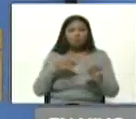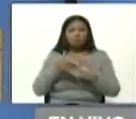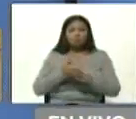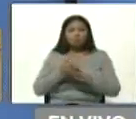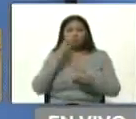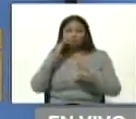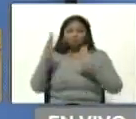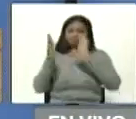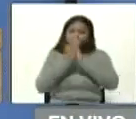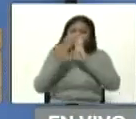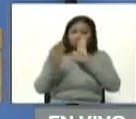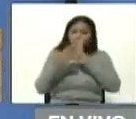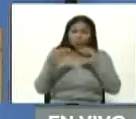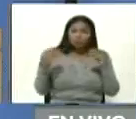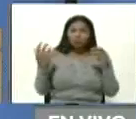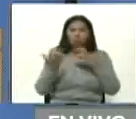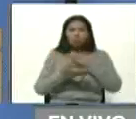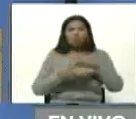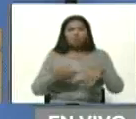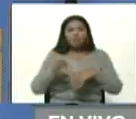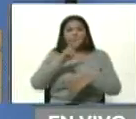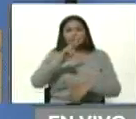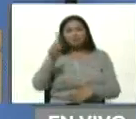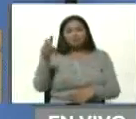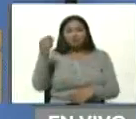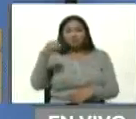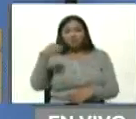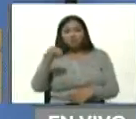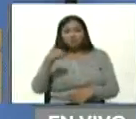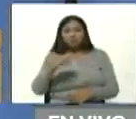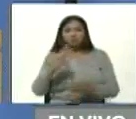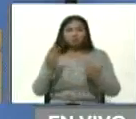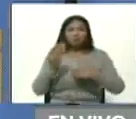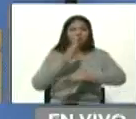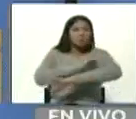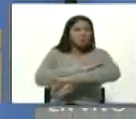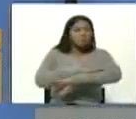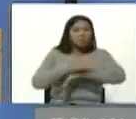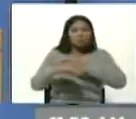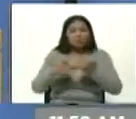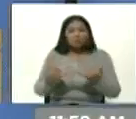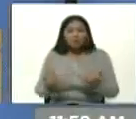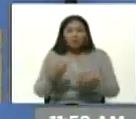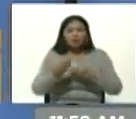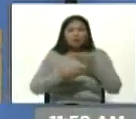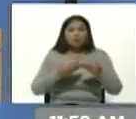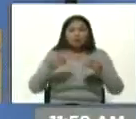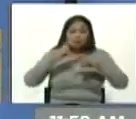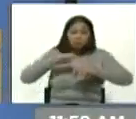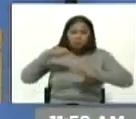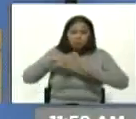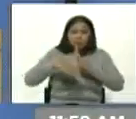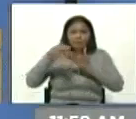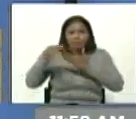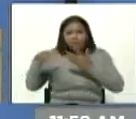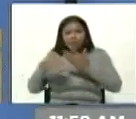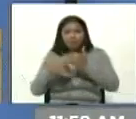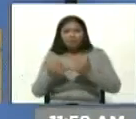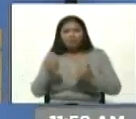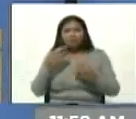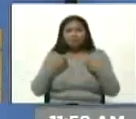encaramos la contienda del 21 de noviembre con mucho optimismo. Más ahora, revisar los pequeños detalles que hay